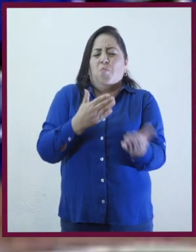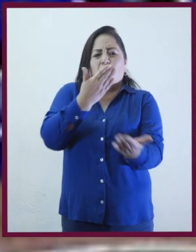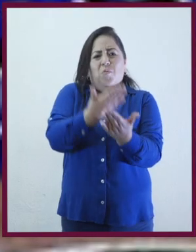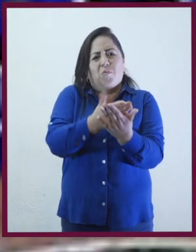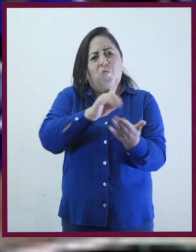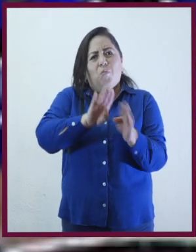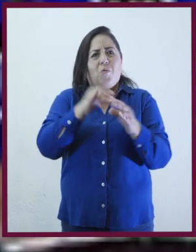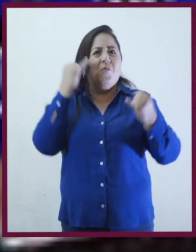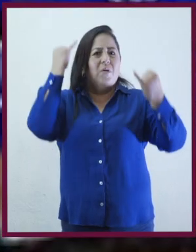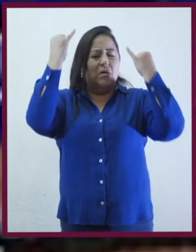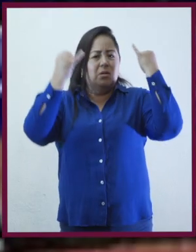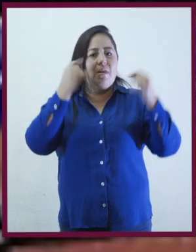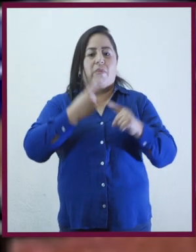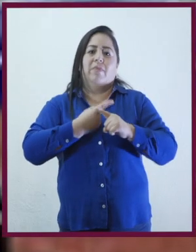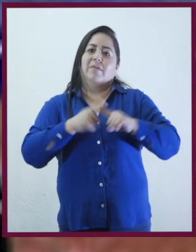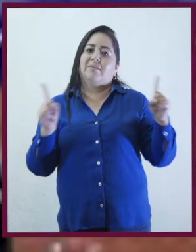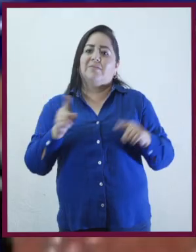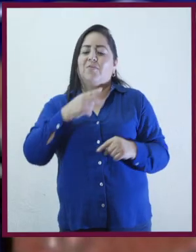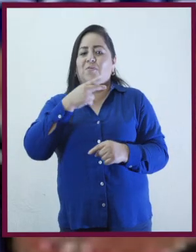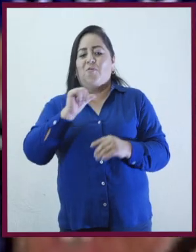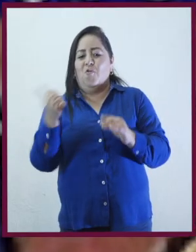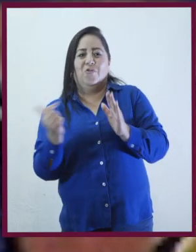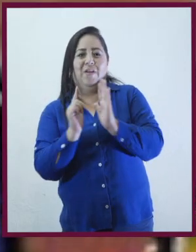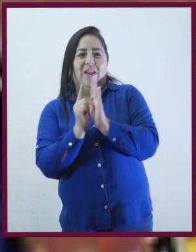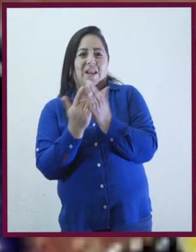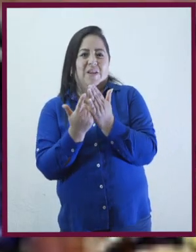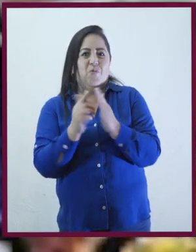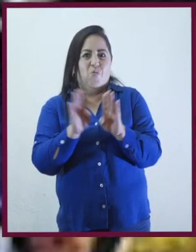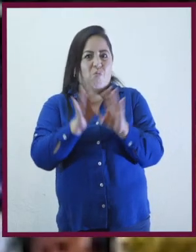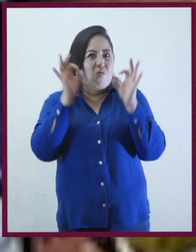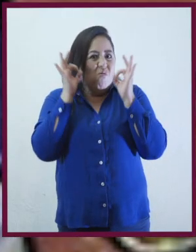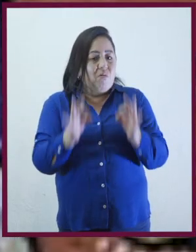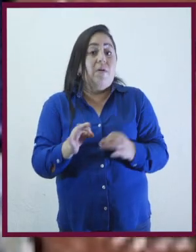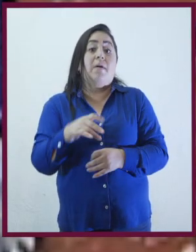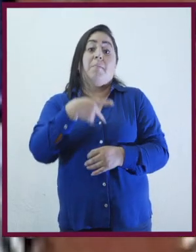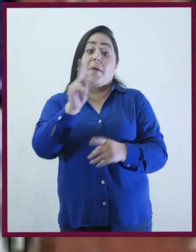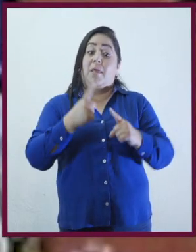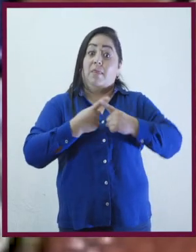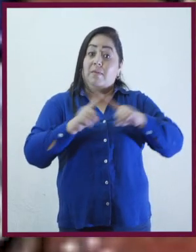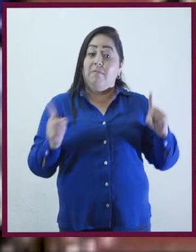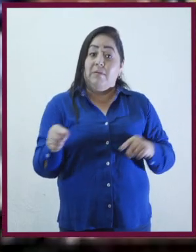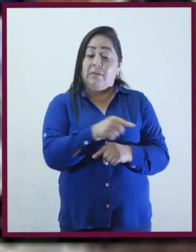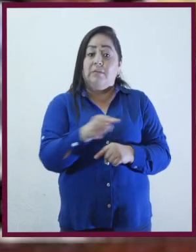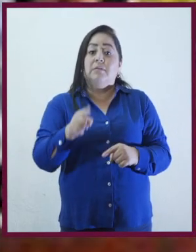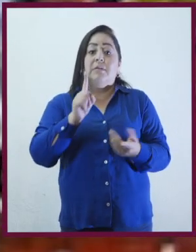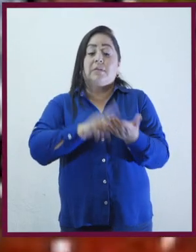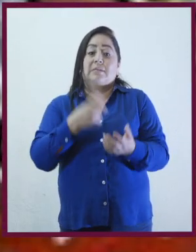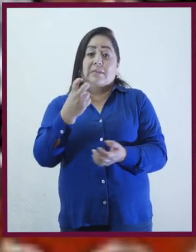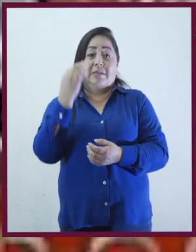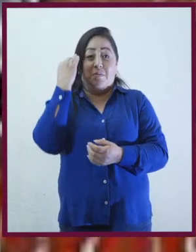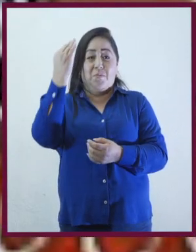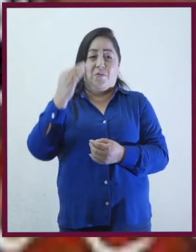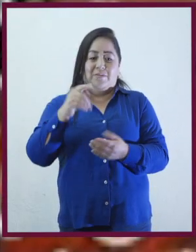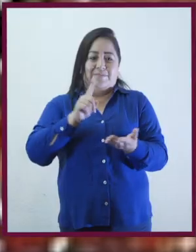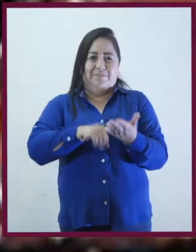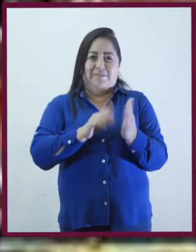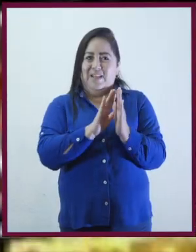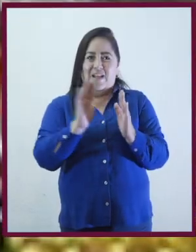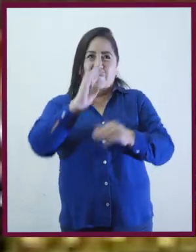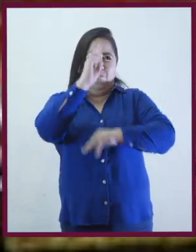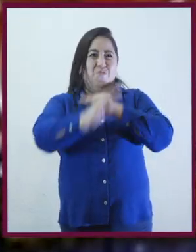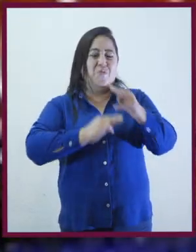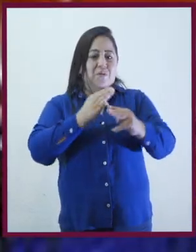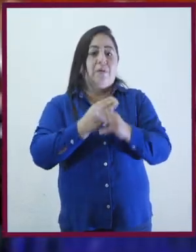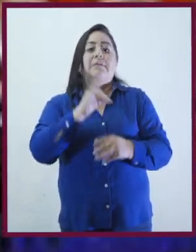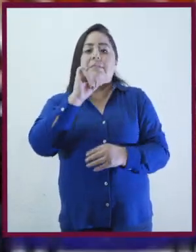alterna de la creación distinta a la de los libros oficiales. La diferencia fue que en su teoría de la existencia del